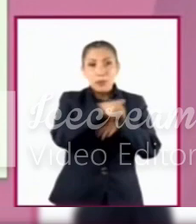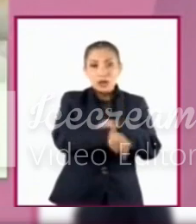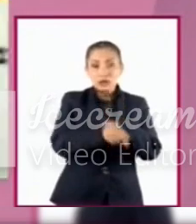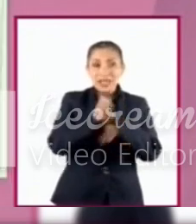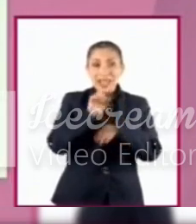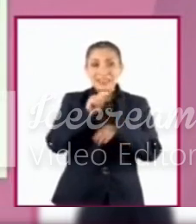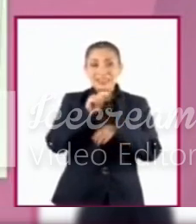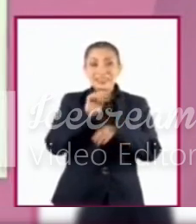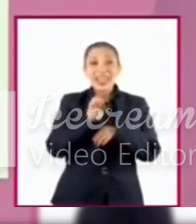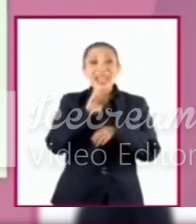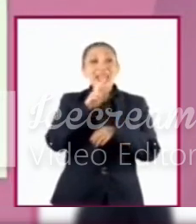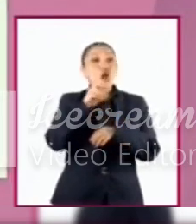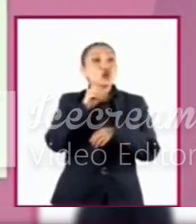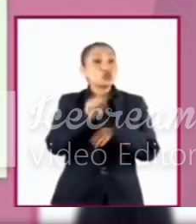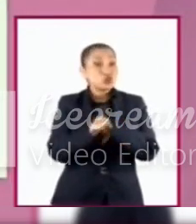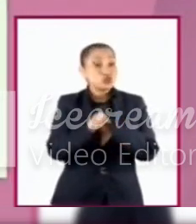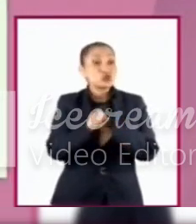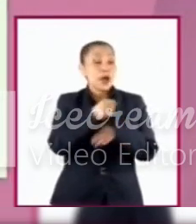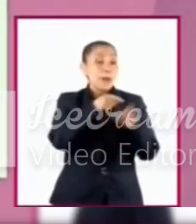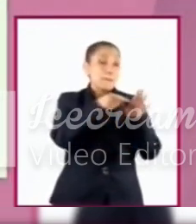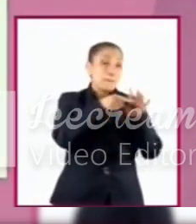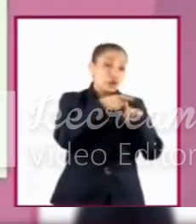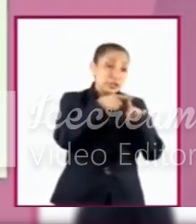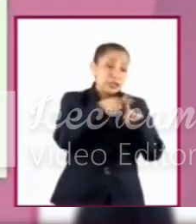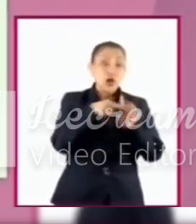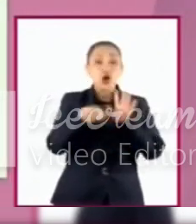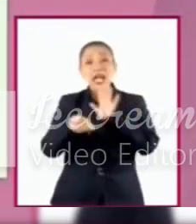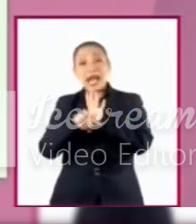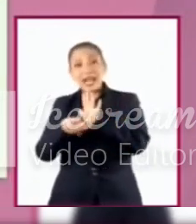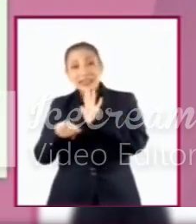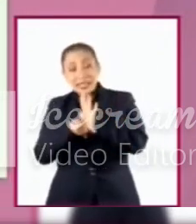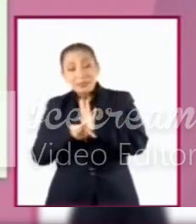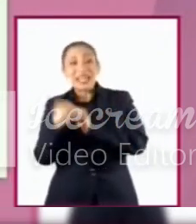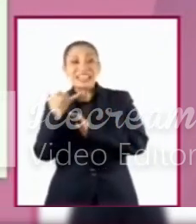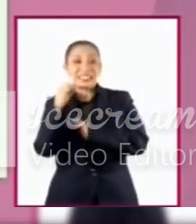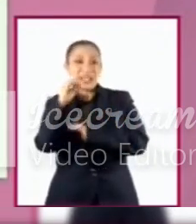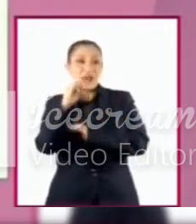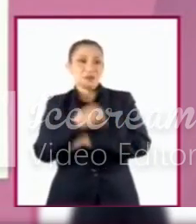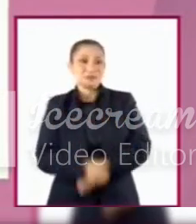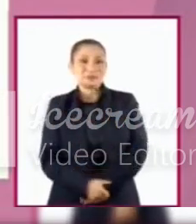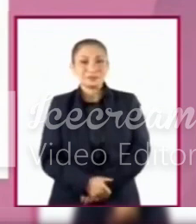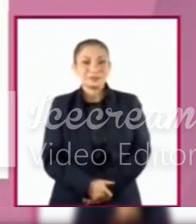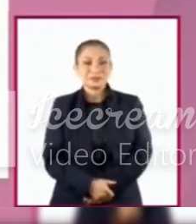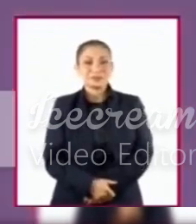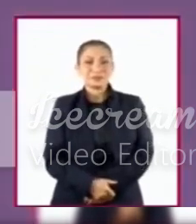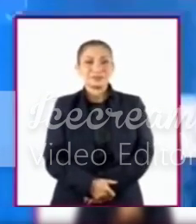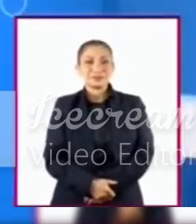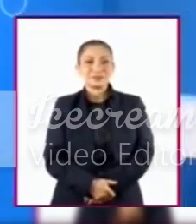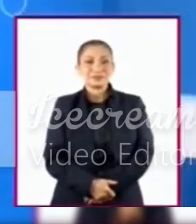números enteros, es decir, los positivos, los negativos y el cero.